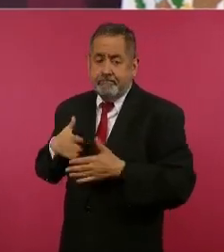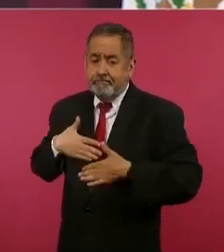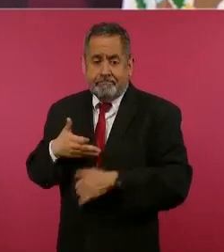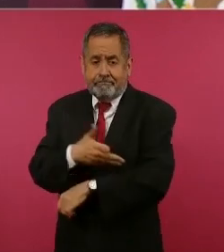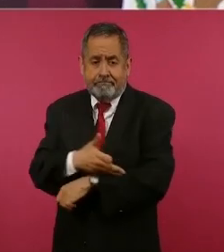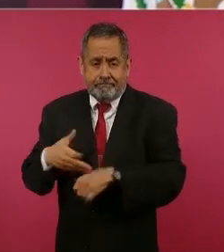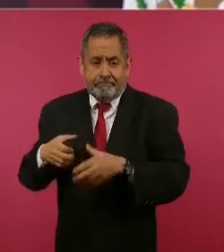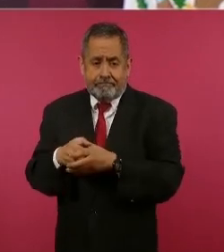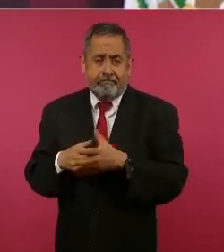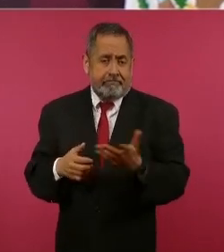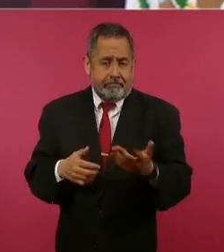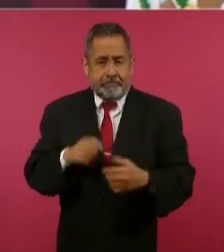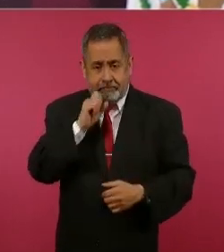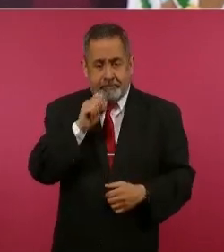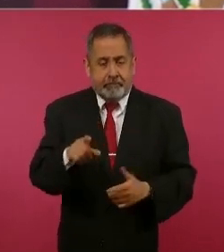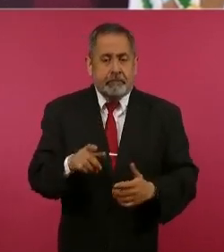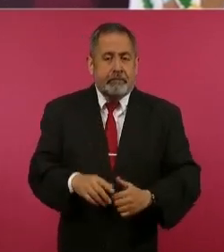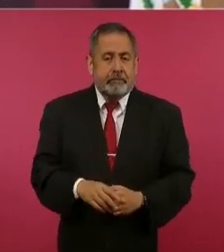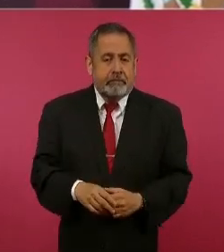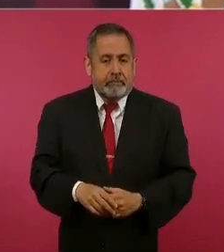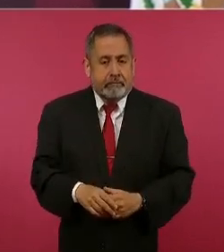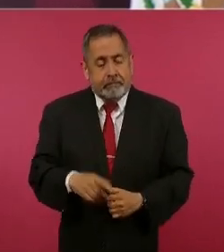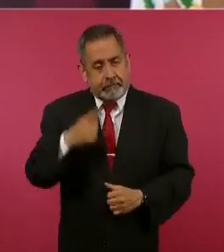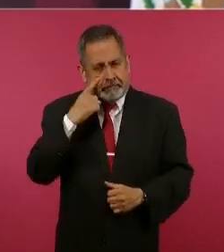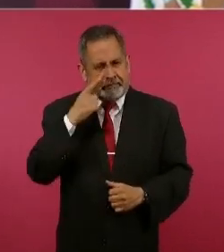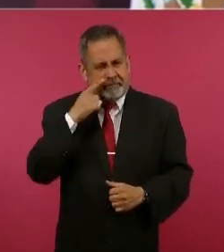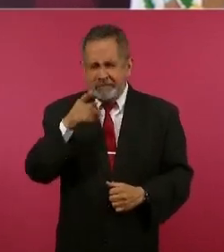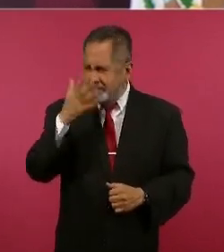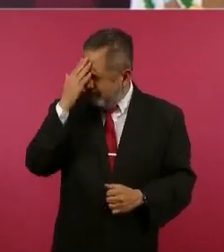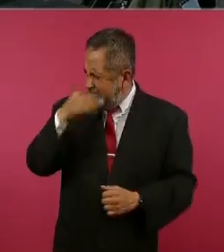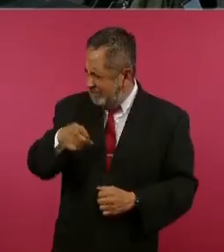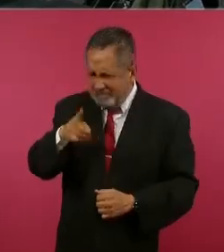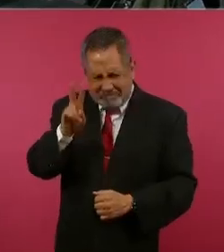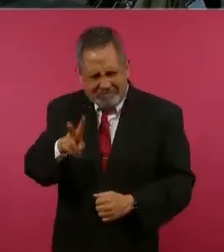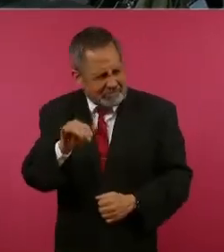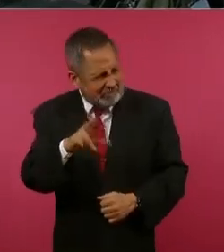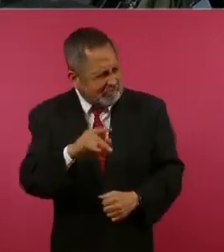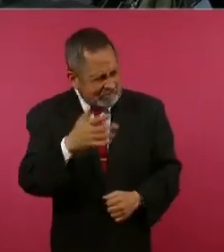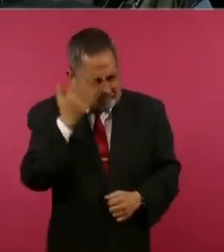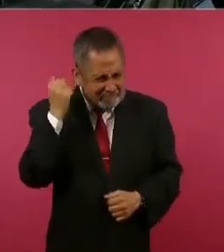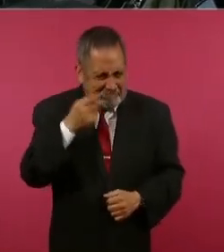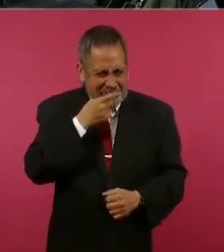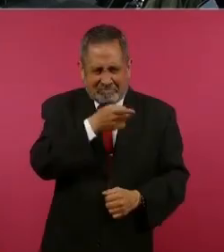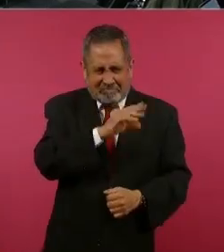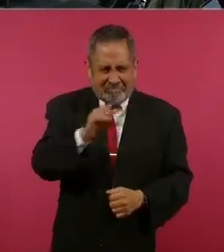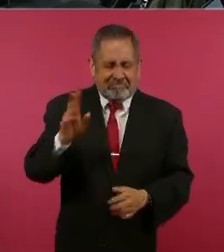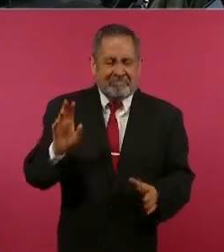porque también, fíjense, no sé si sea cierto,